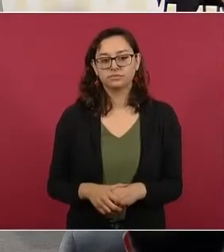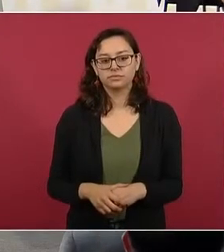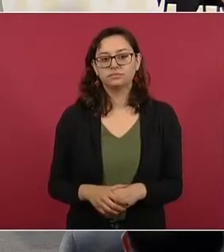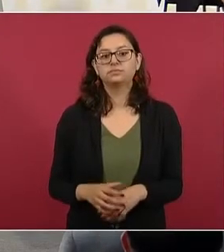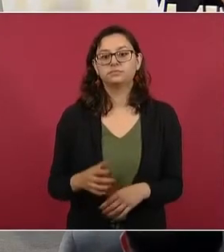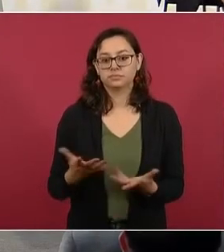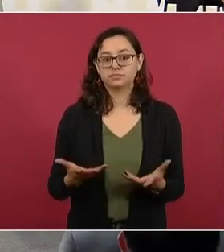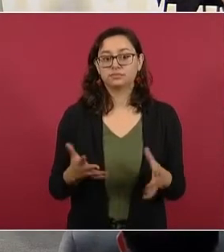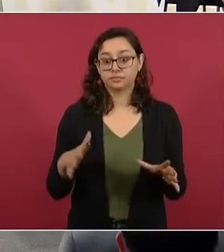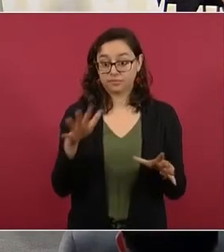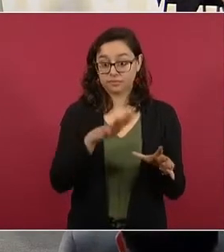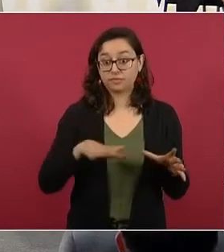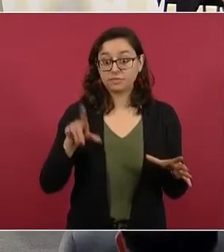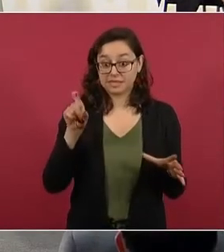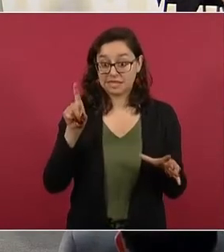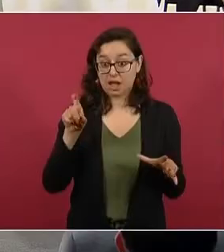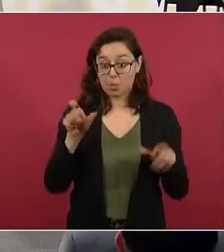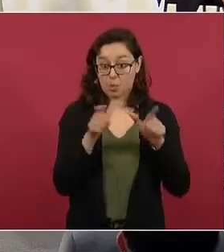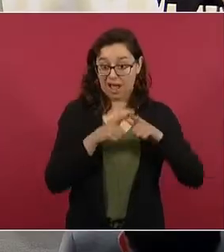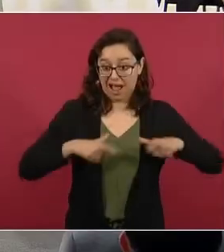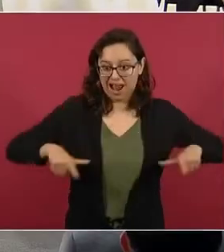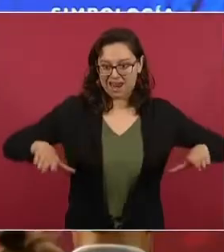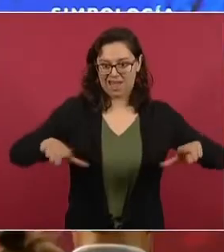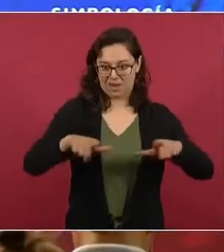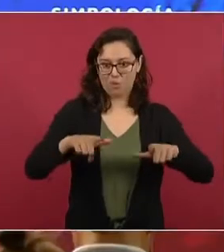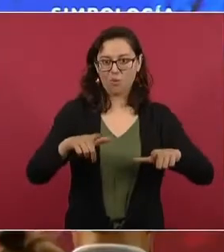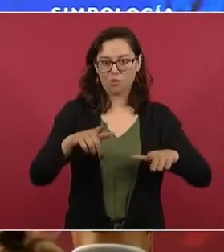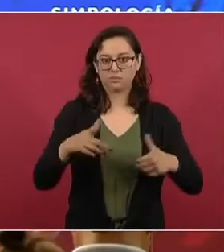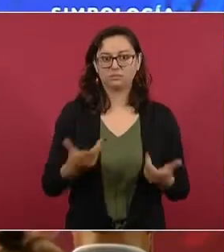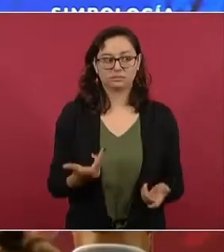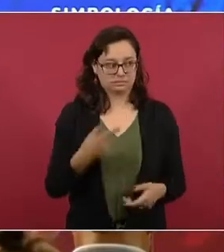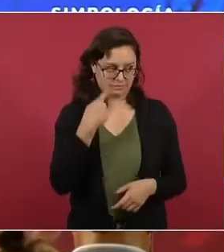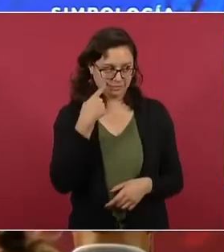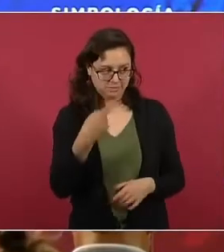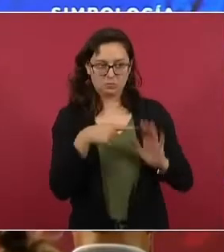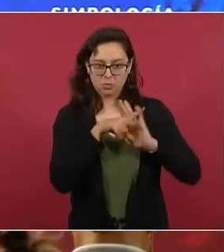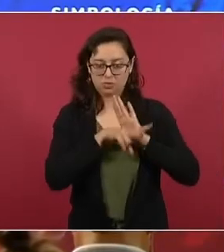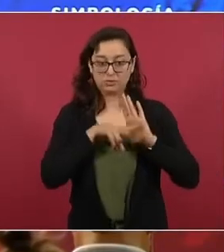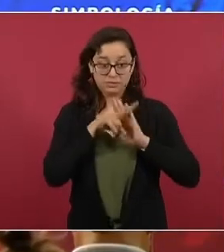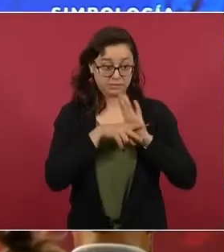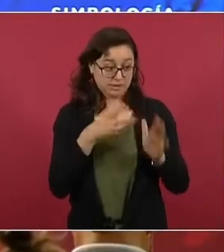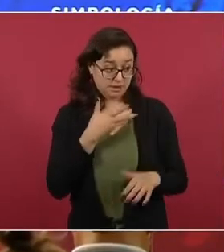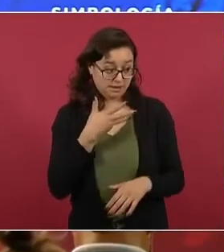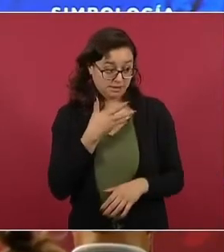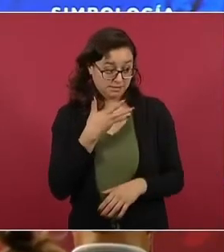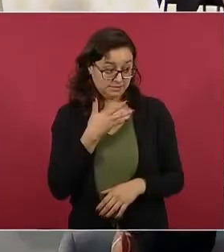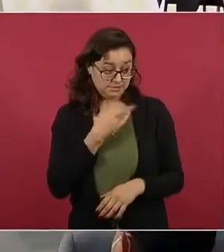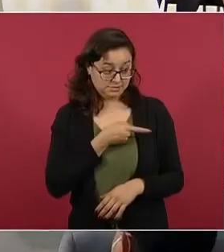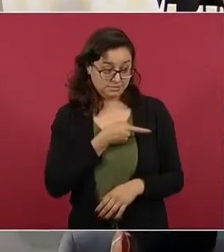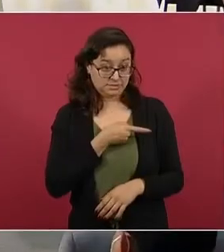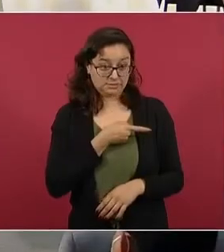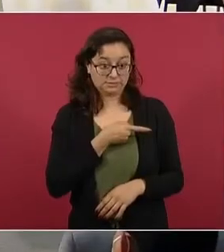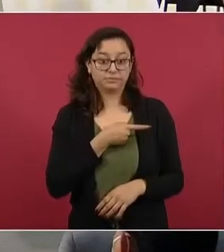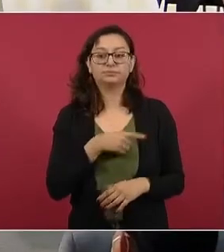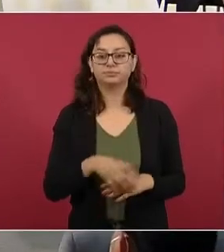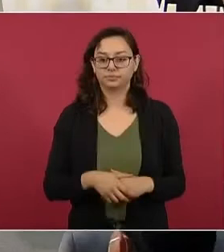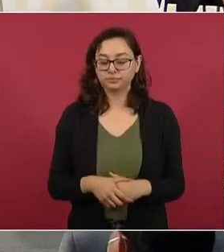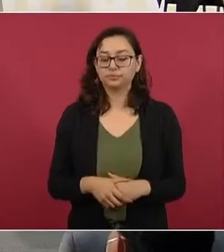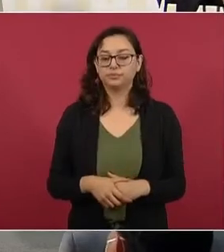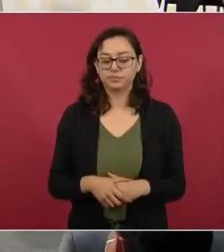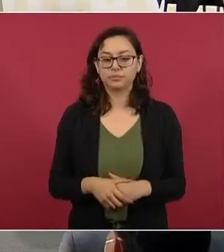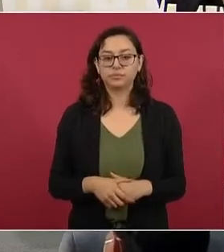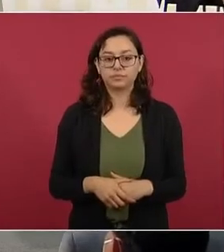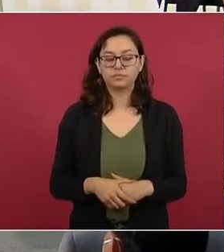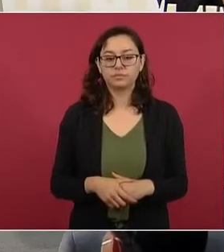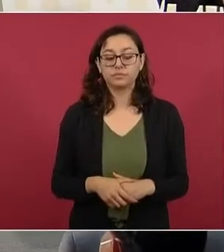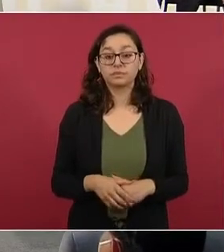pero aquí hay unas lagunas. El video, ¿ya lo tiene? Sí.